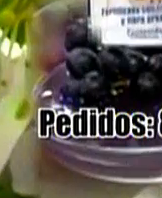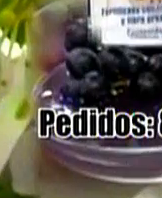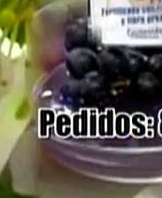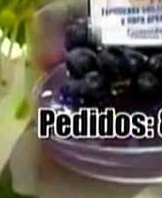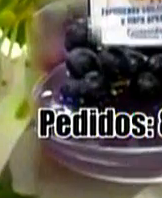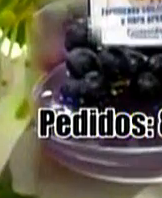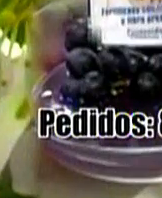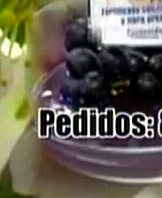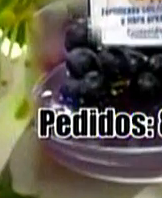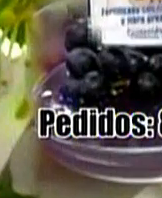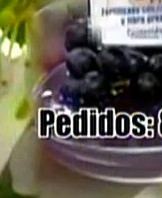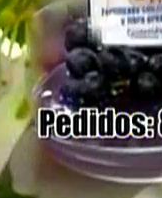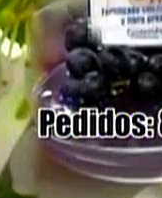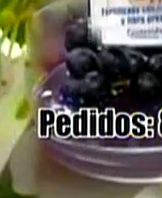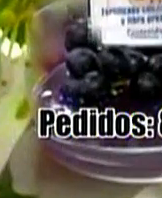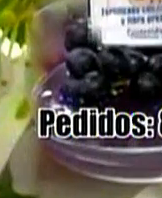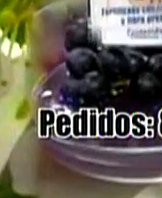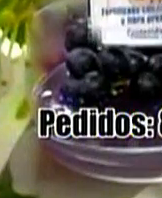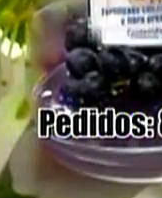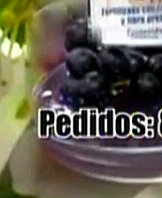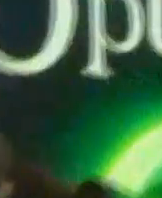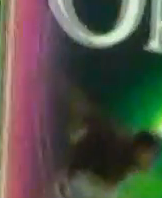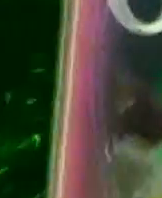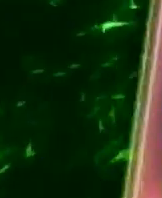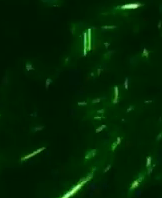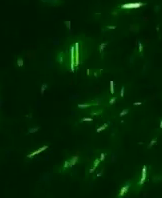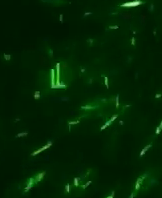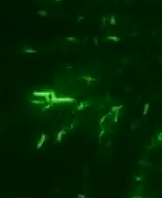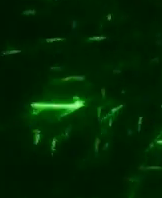y hiernatal y problemas gastrointestinales.